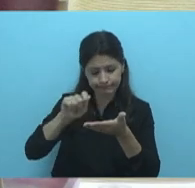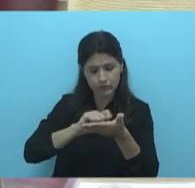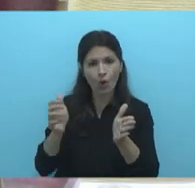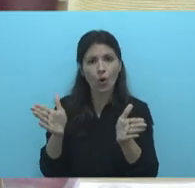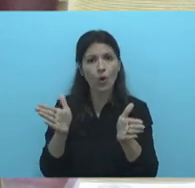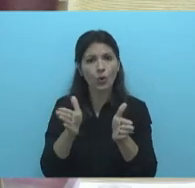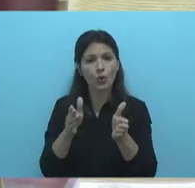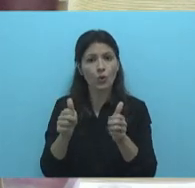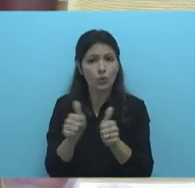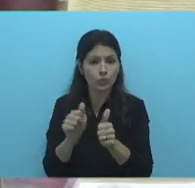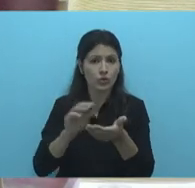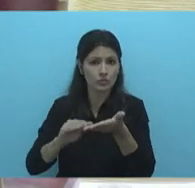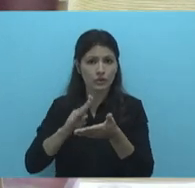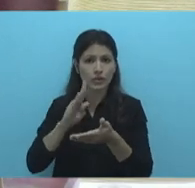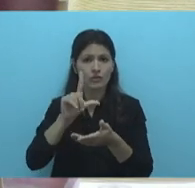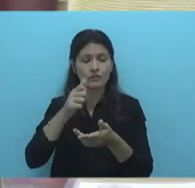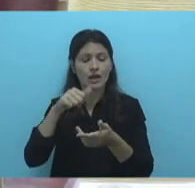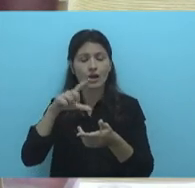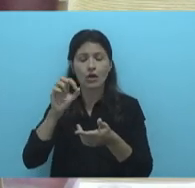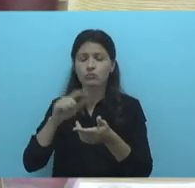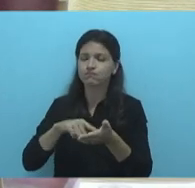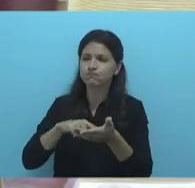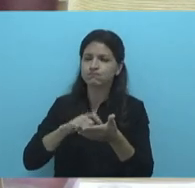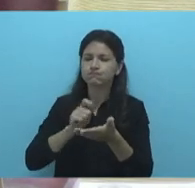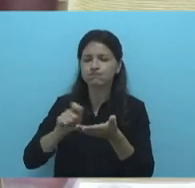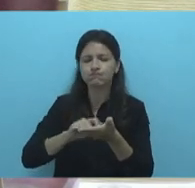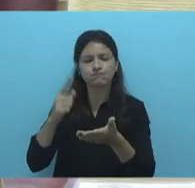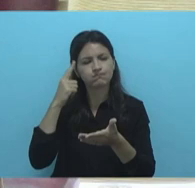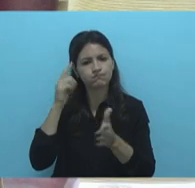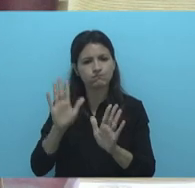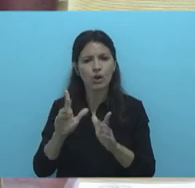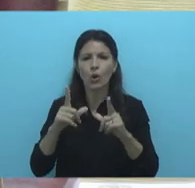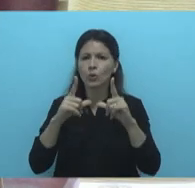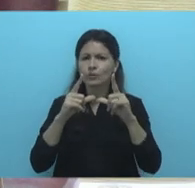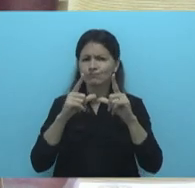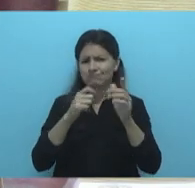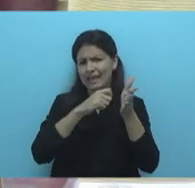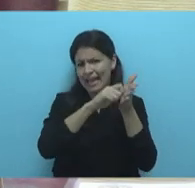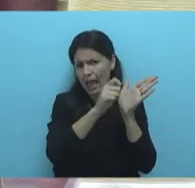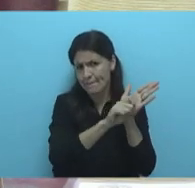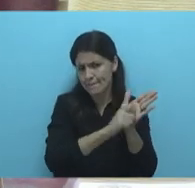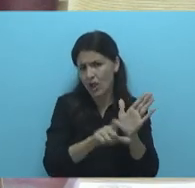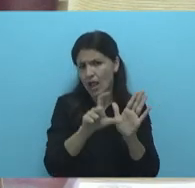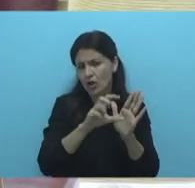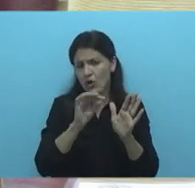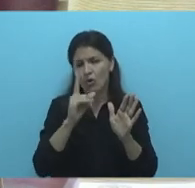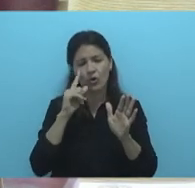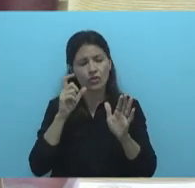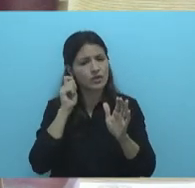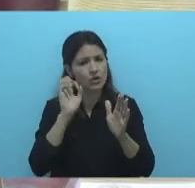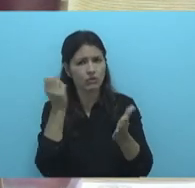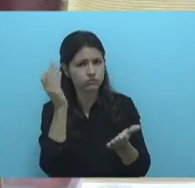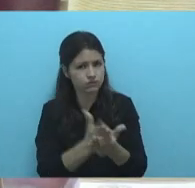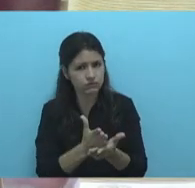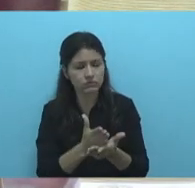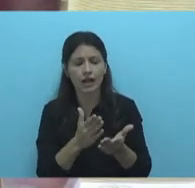diputado Blanco, lo quiero señalar, planteado un número de modificaciones al Código de Falta